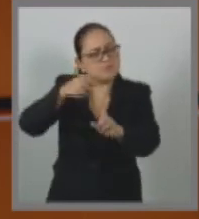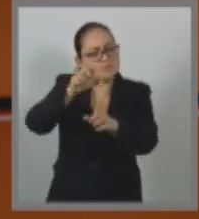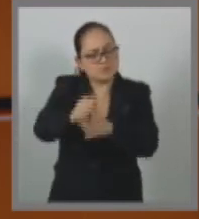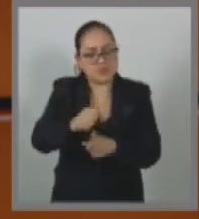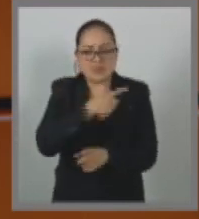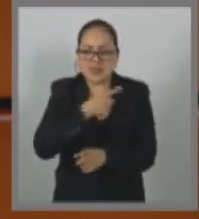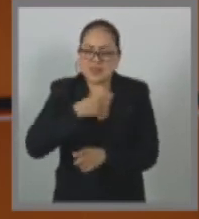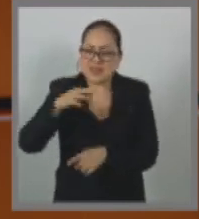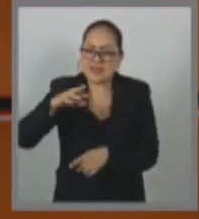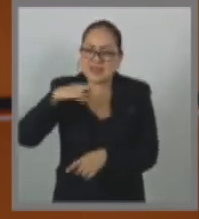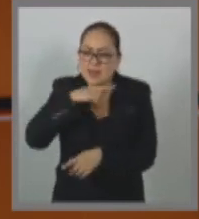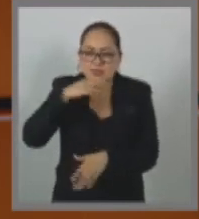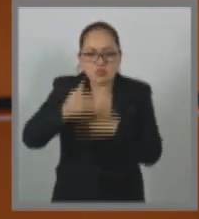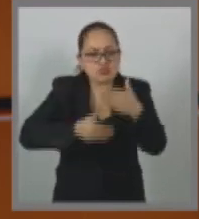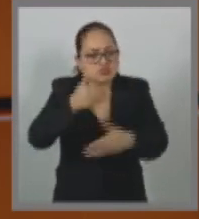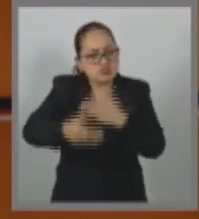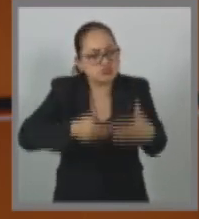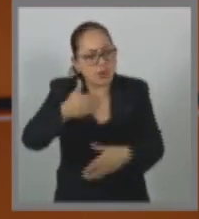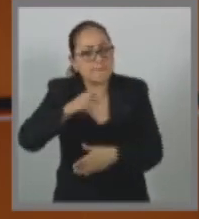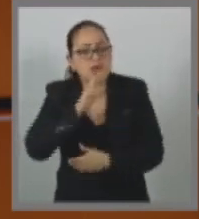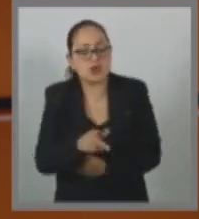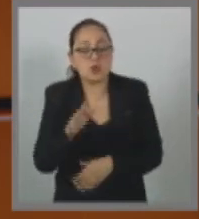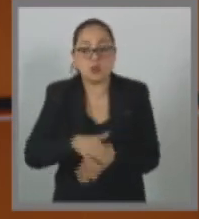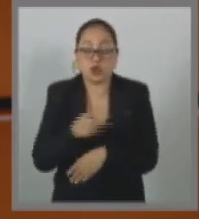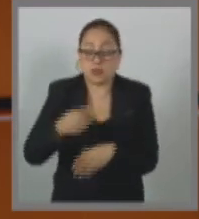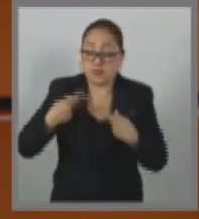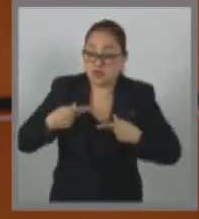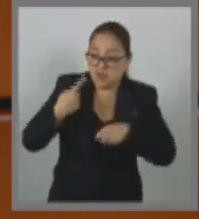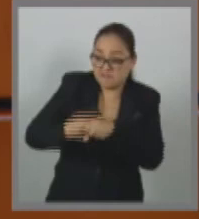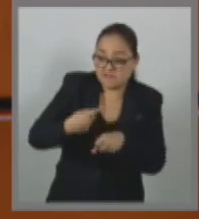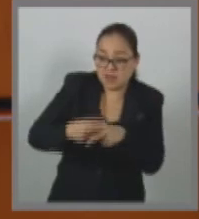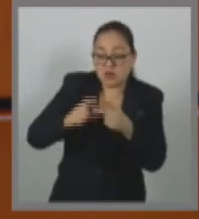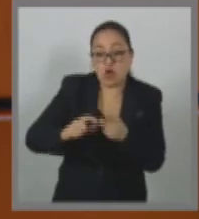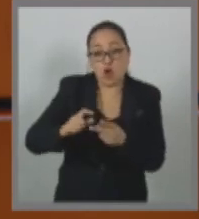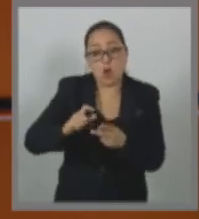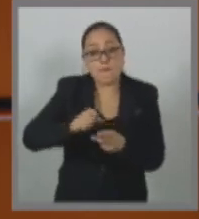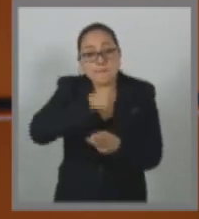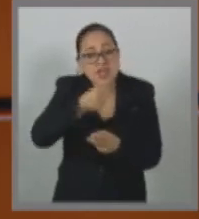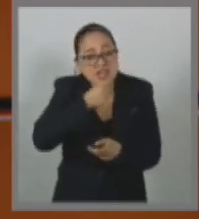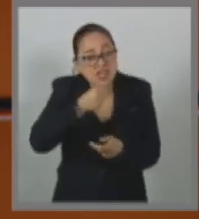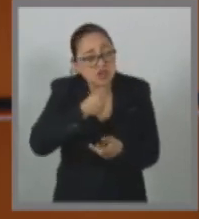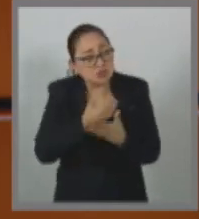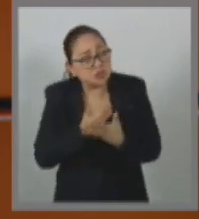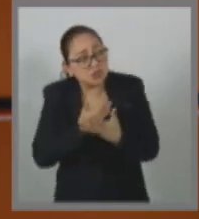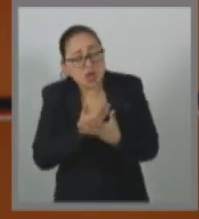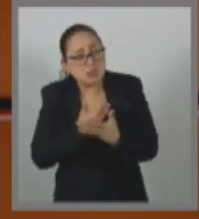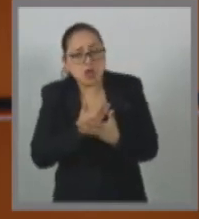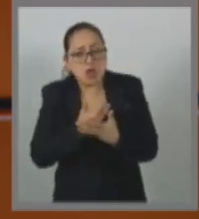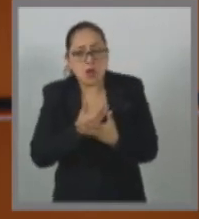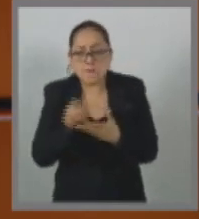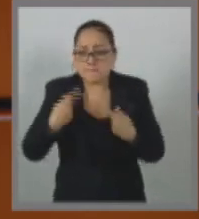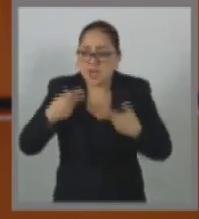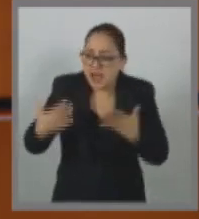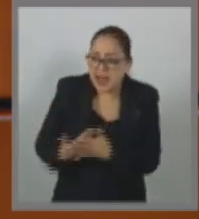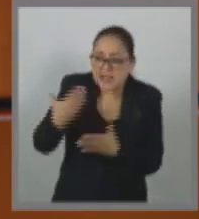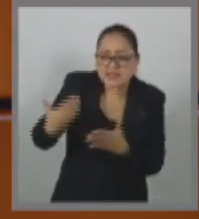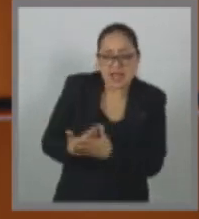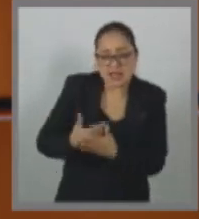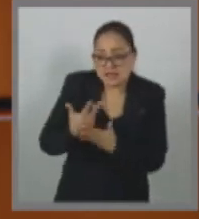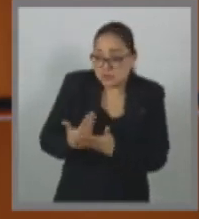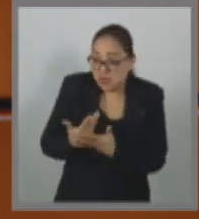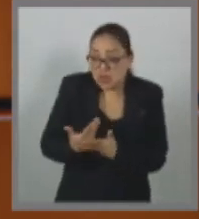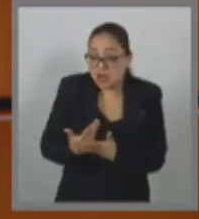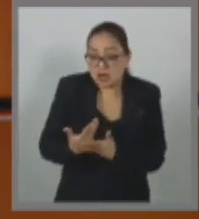más rápido, porque la enfermedad y la vejez no esperan, porque los nacimientos no esperan y las